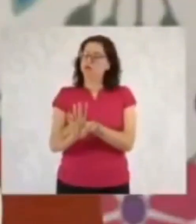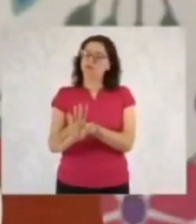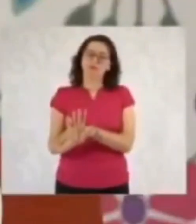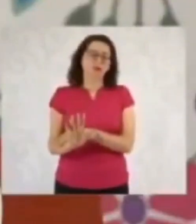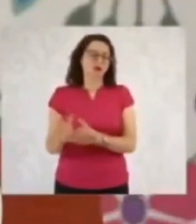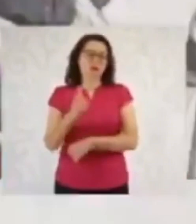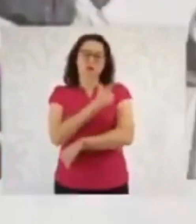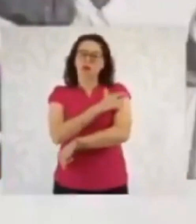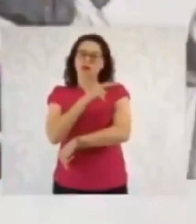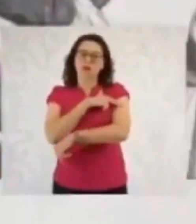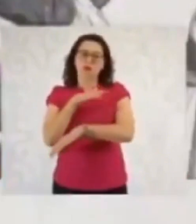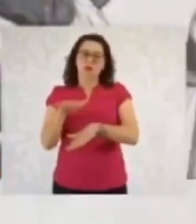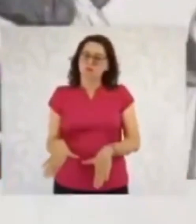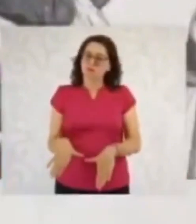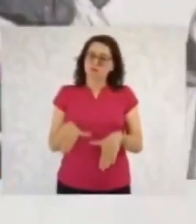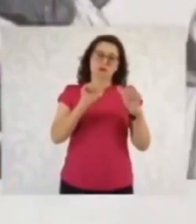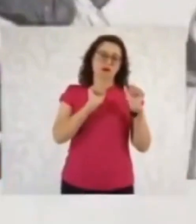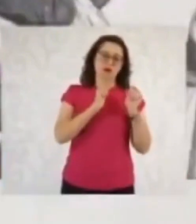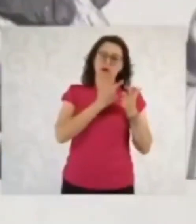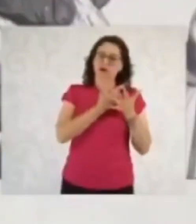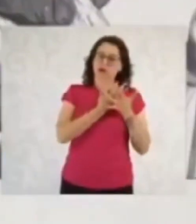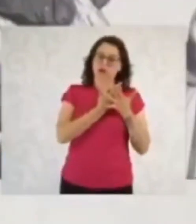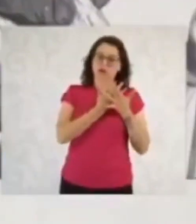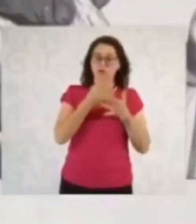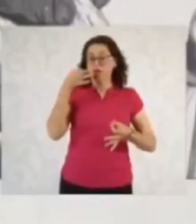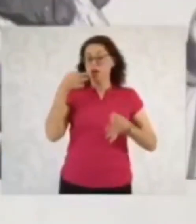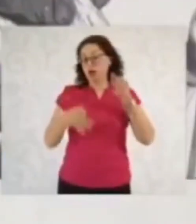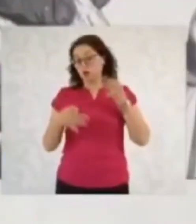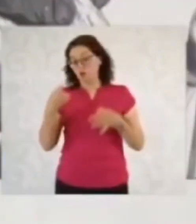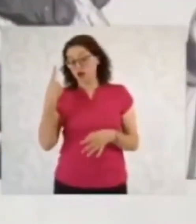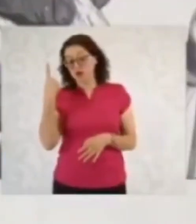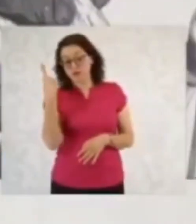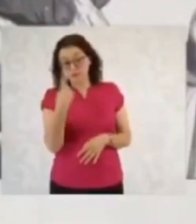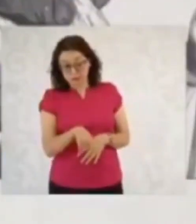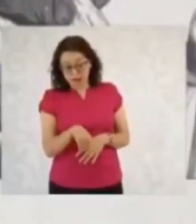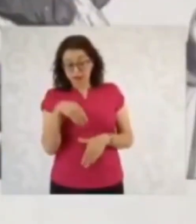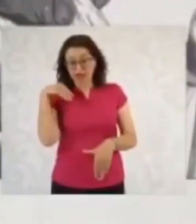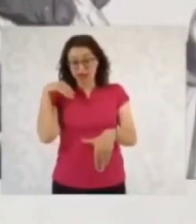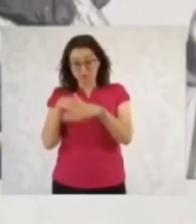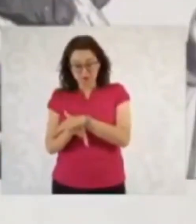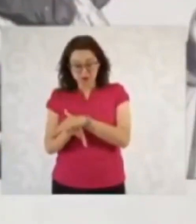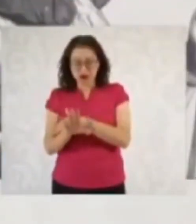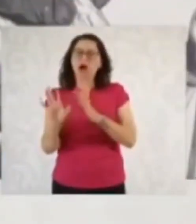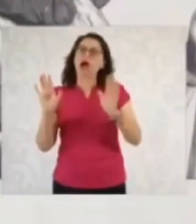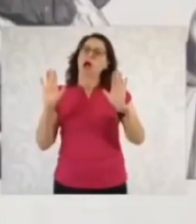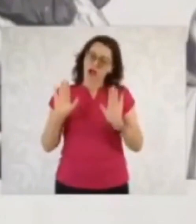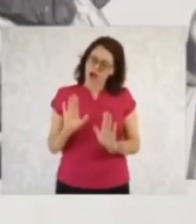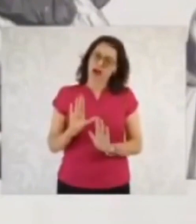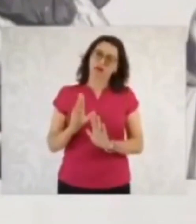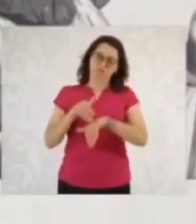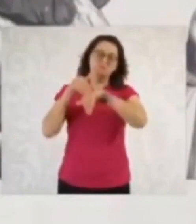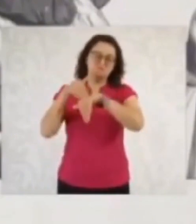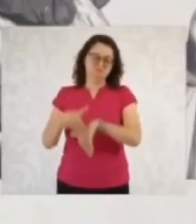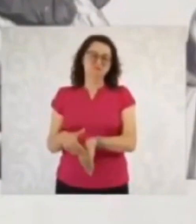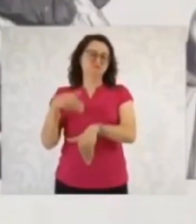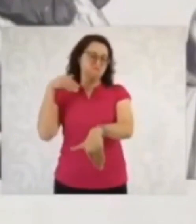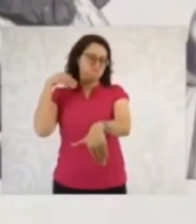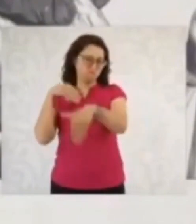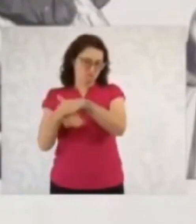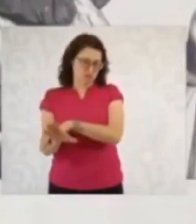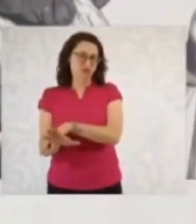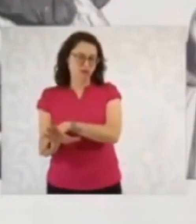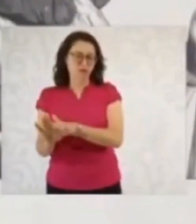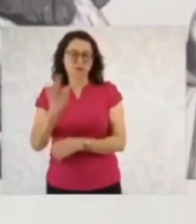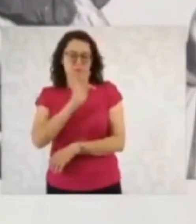no participará la Guardia, solo bajo orden de juez que solicite un cateo o alguna solicitud a partir de